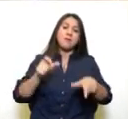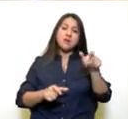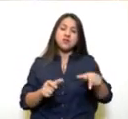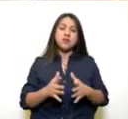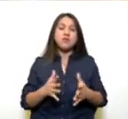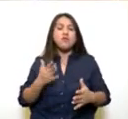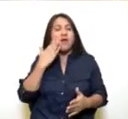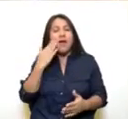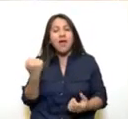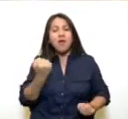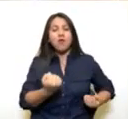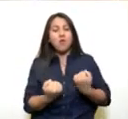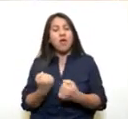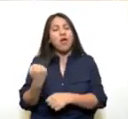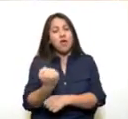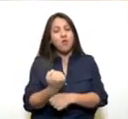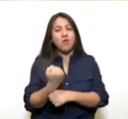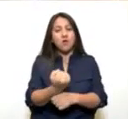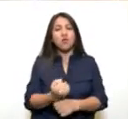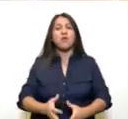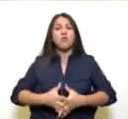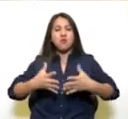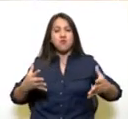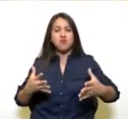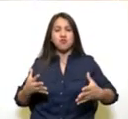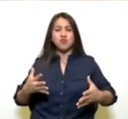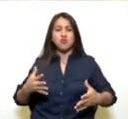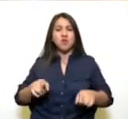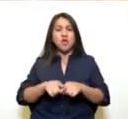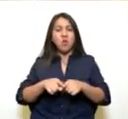solidaria es guerrera